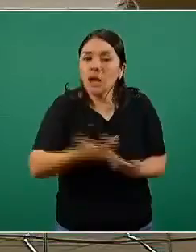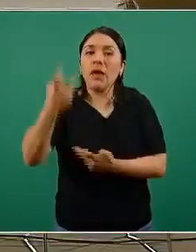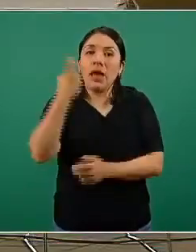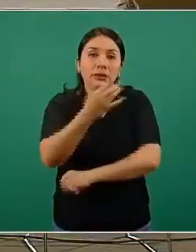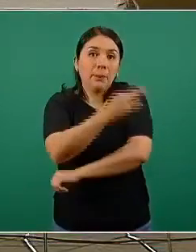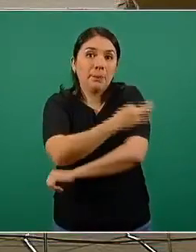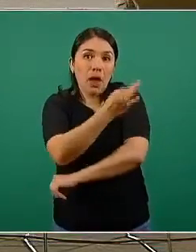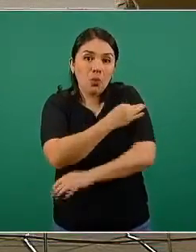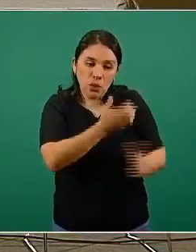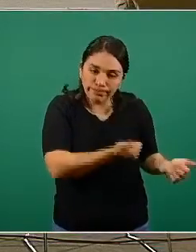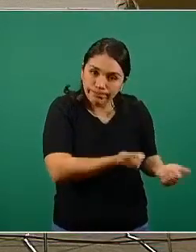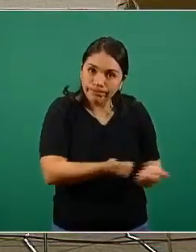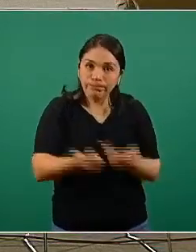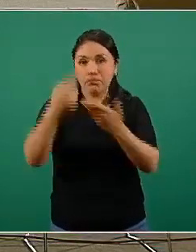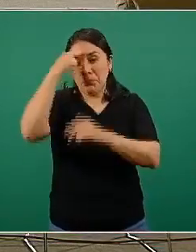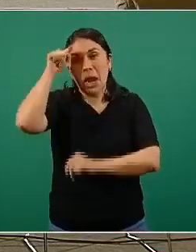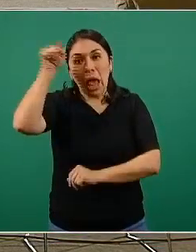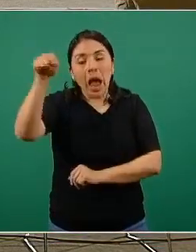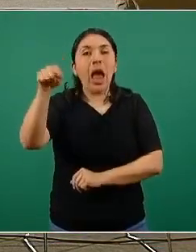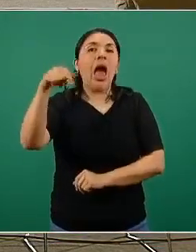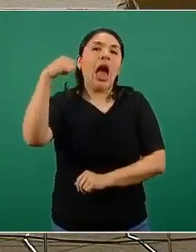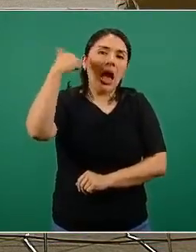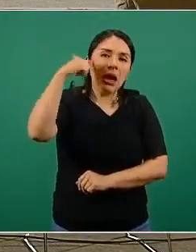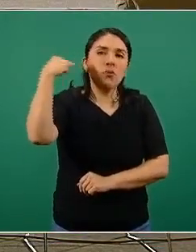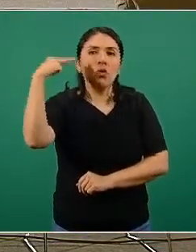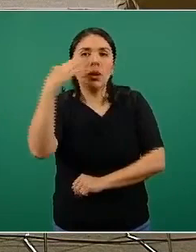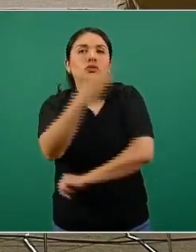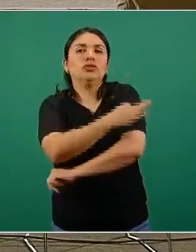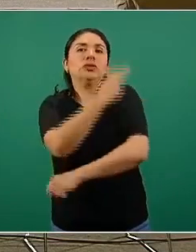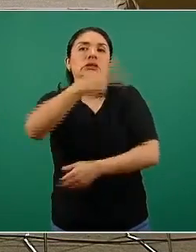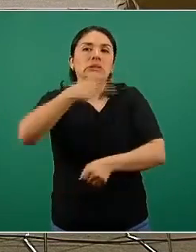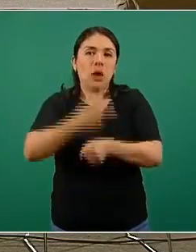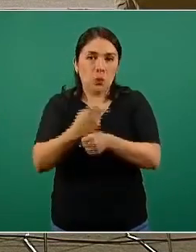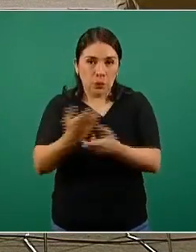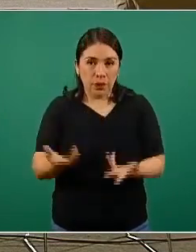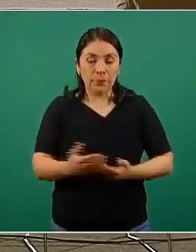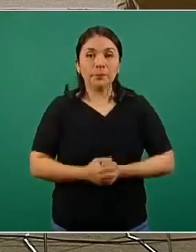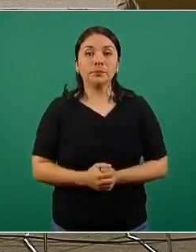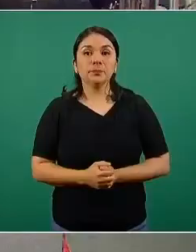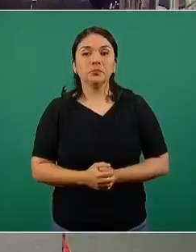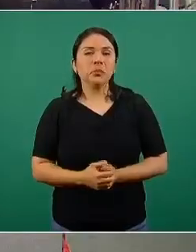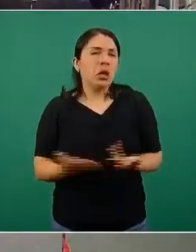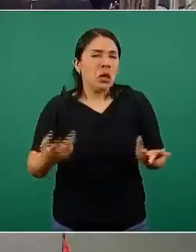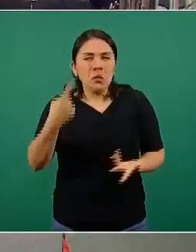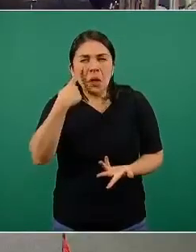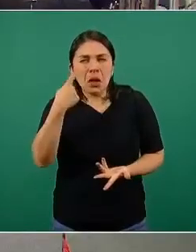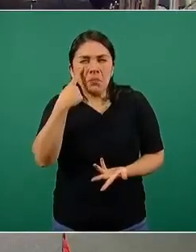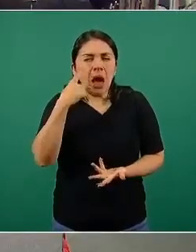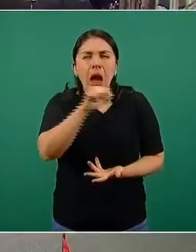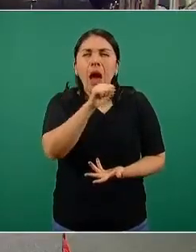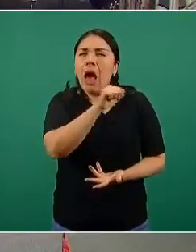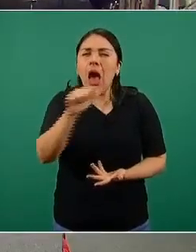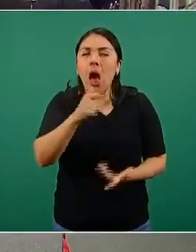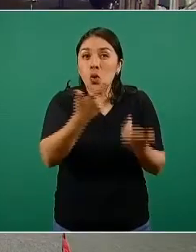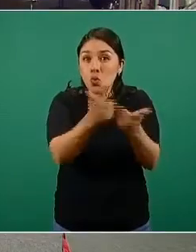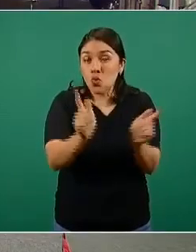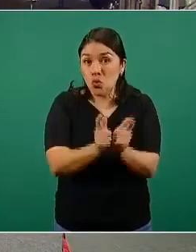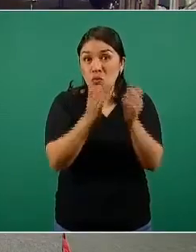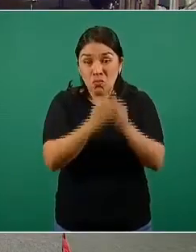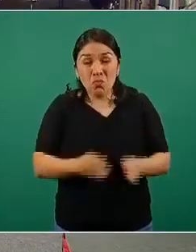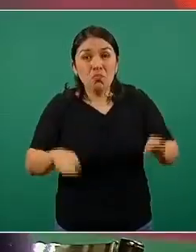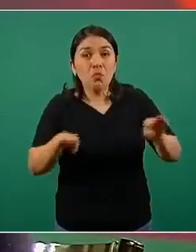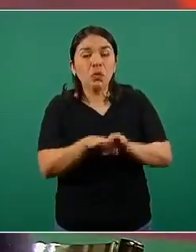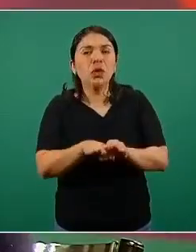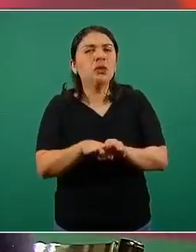de dosis para que se apliquen allá las segundas dosis. En general, grupos así importantes